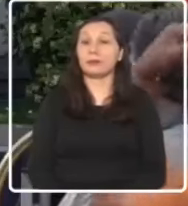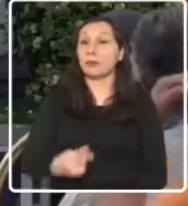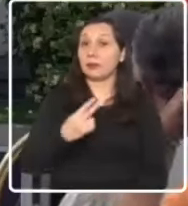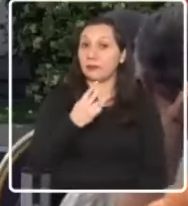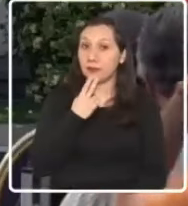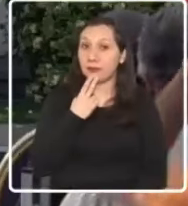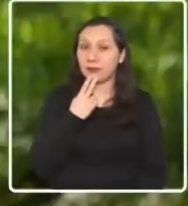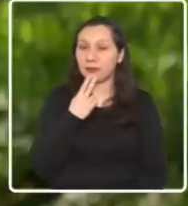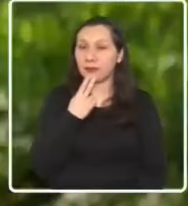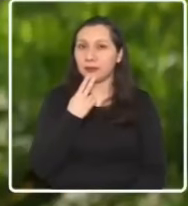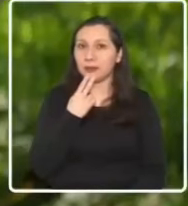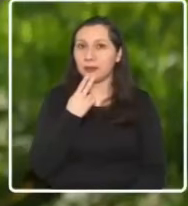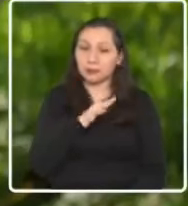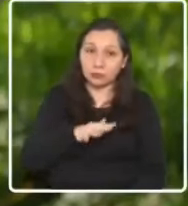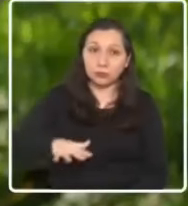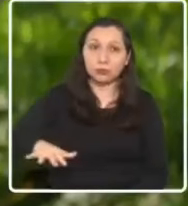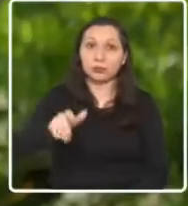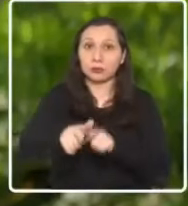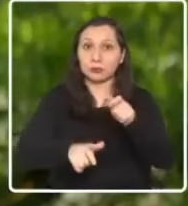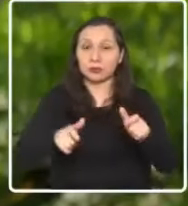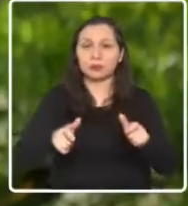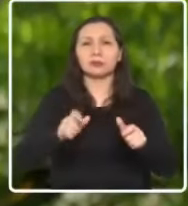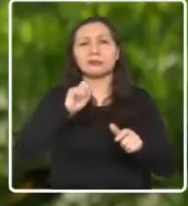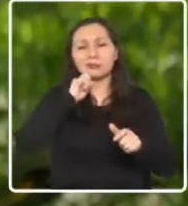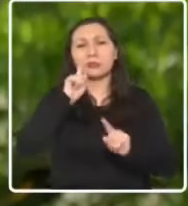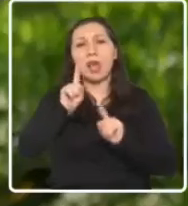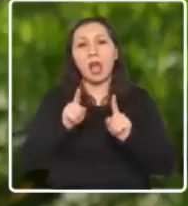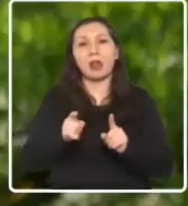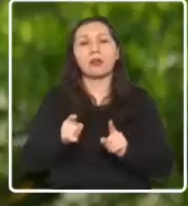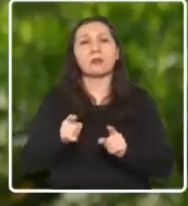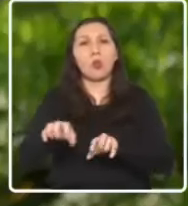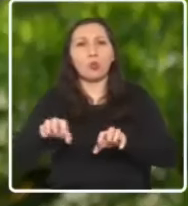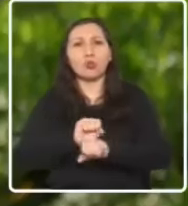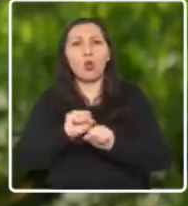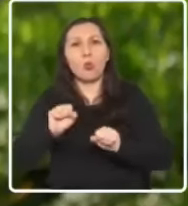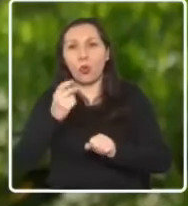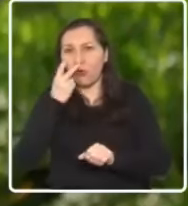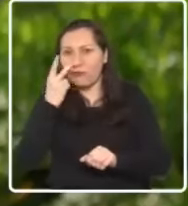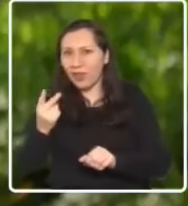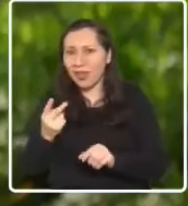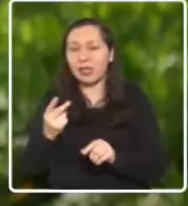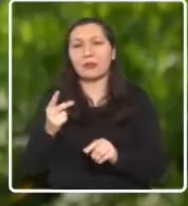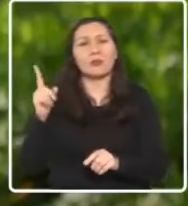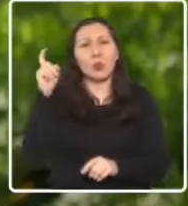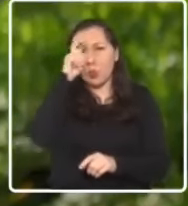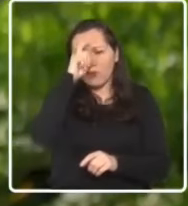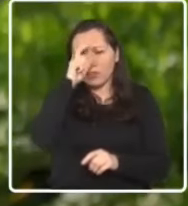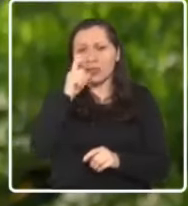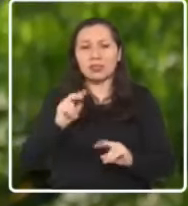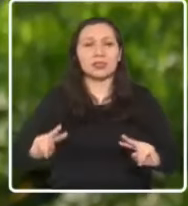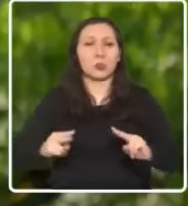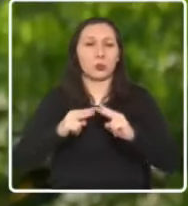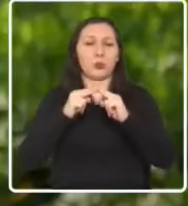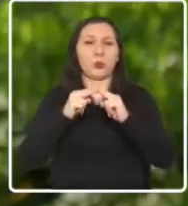Vivir en sociedad también supone algo que es un bien intangible, muy difícil de